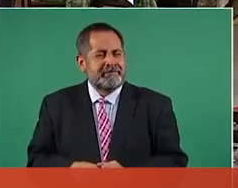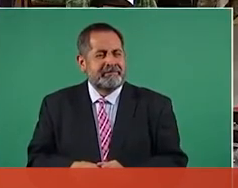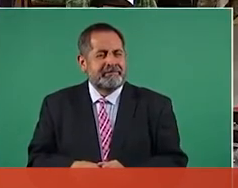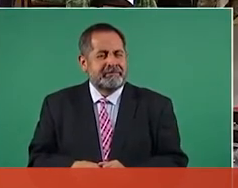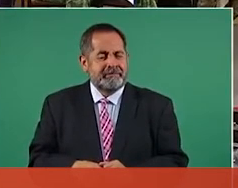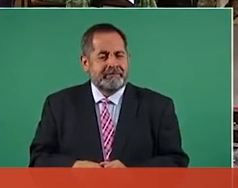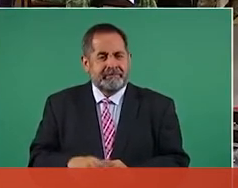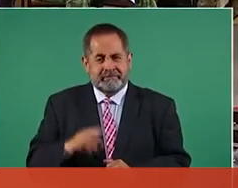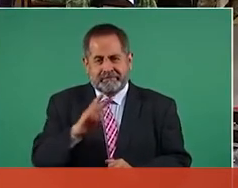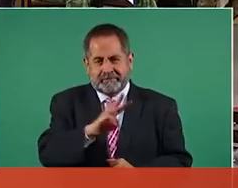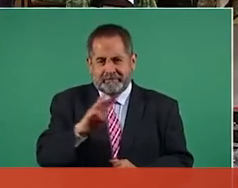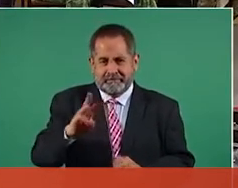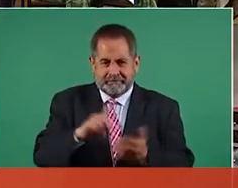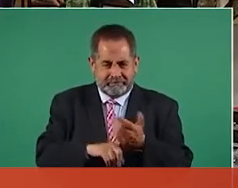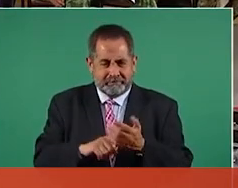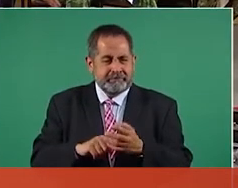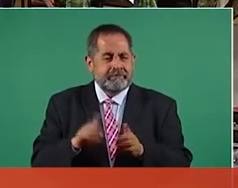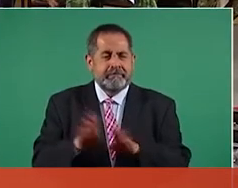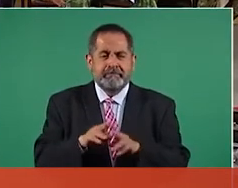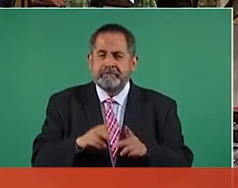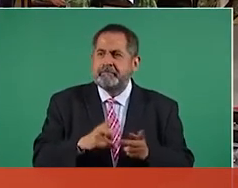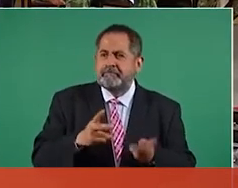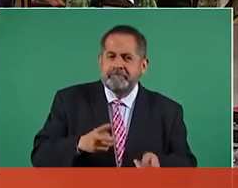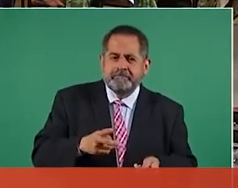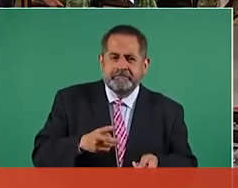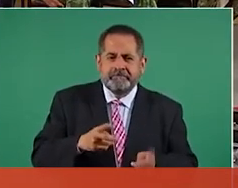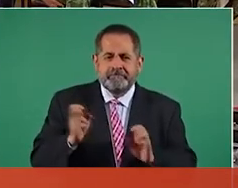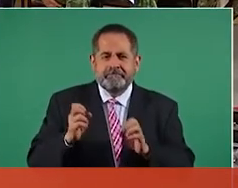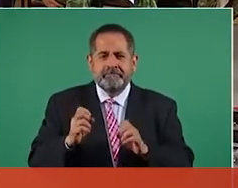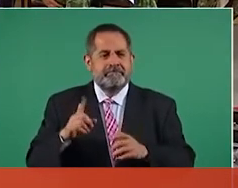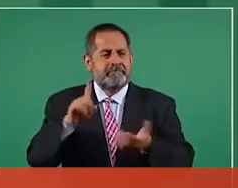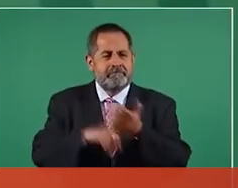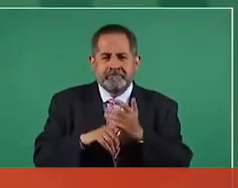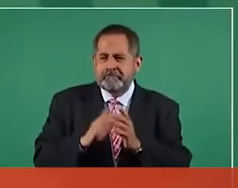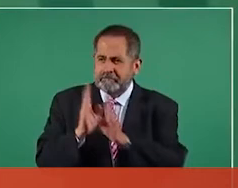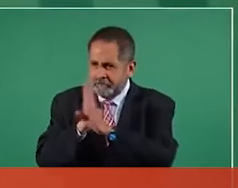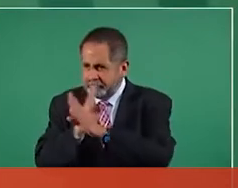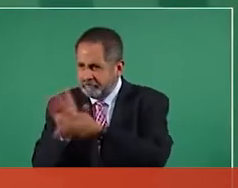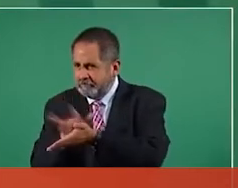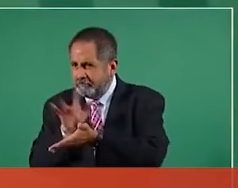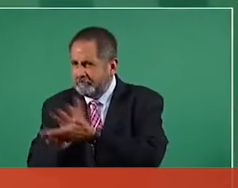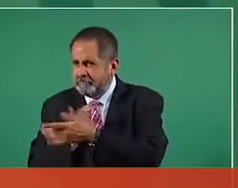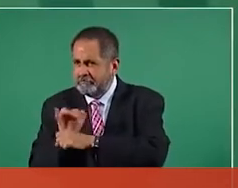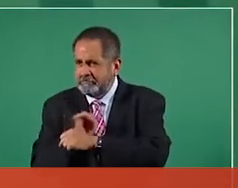Una página, pero se alimentaba de eso. Pura guerra sucia.